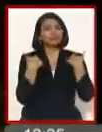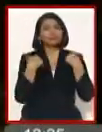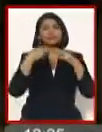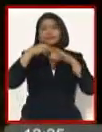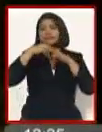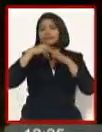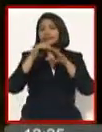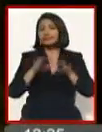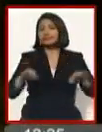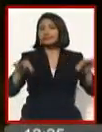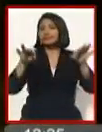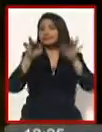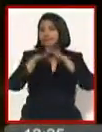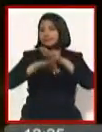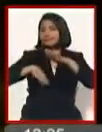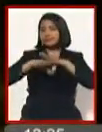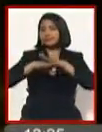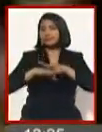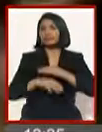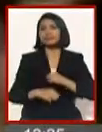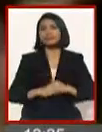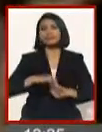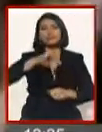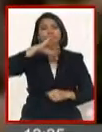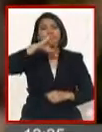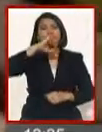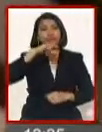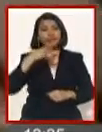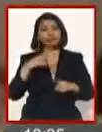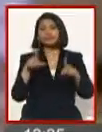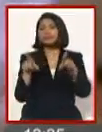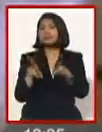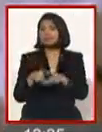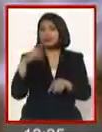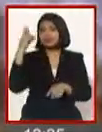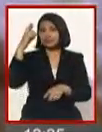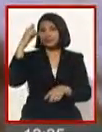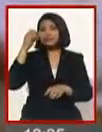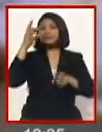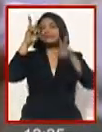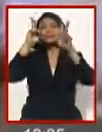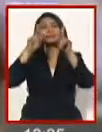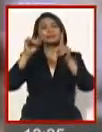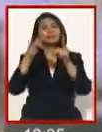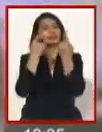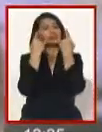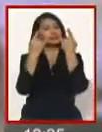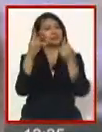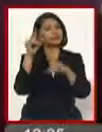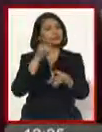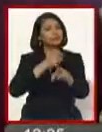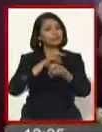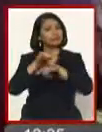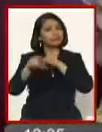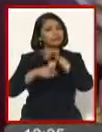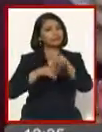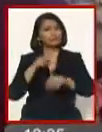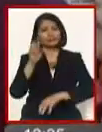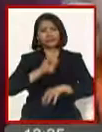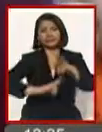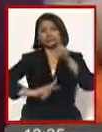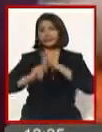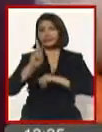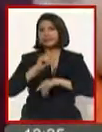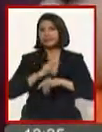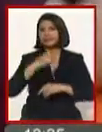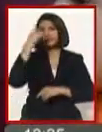raíz reconocida en la Iglesia que encabeza el Papa Francisco, y que por ello la gente no debe dejar de engañarse. El pueblo